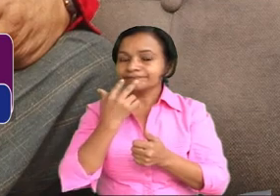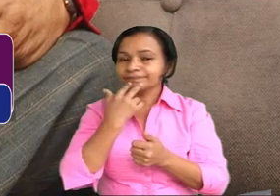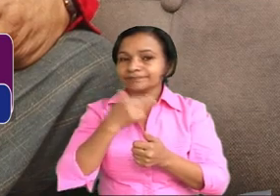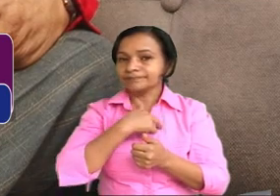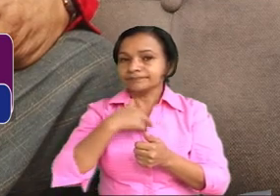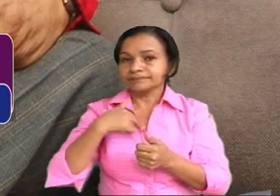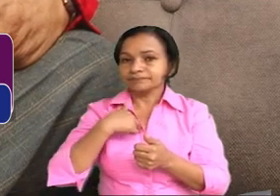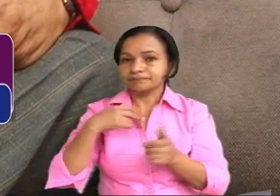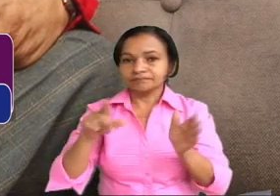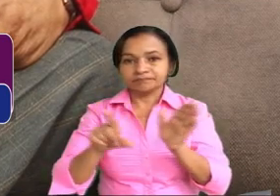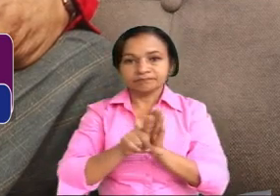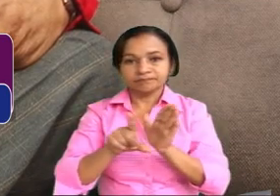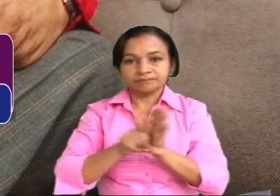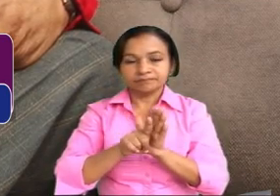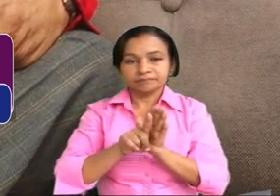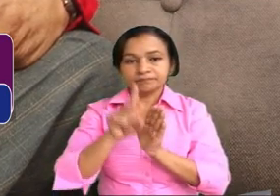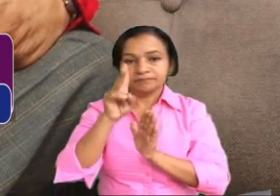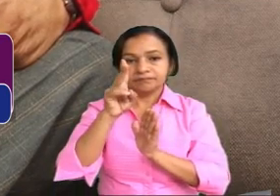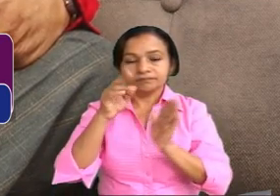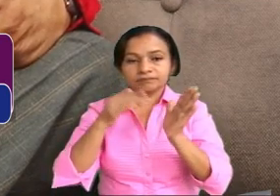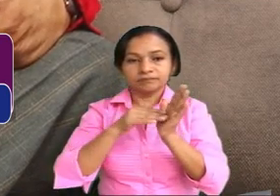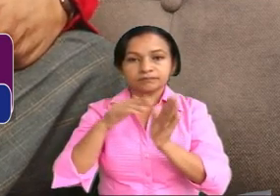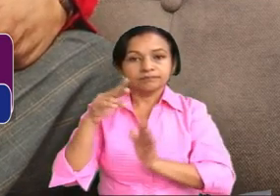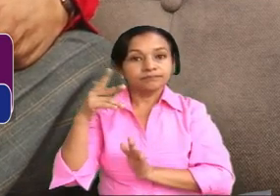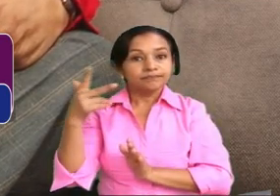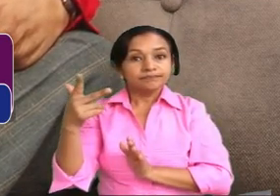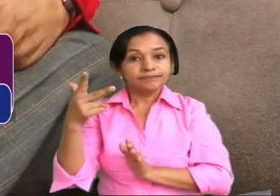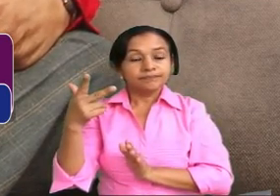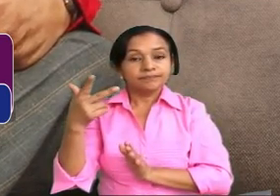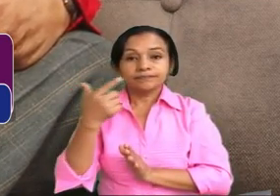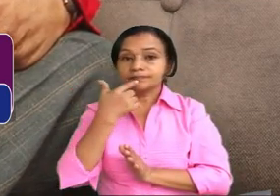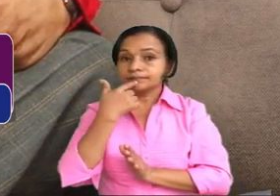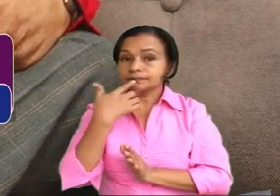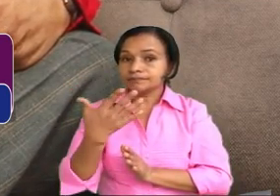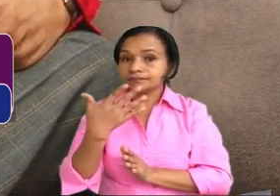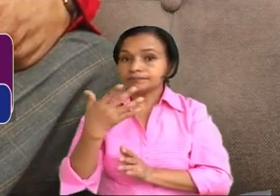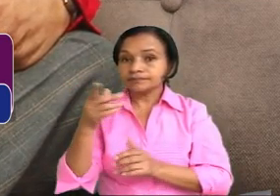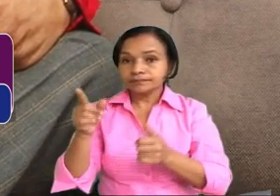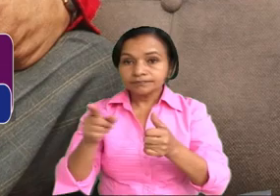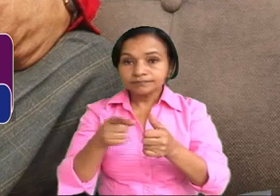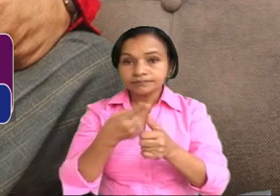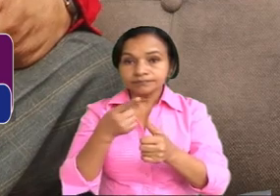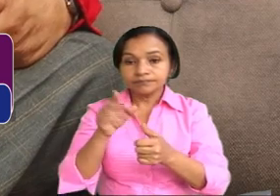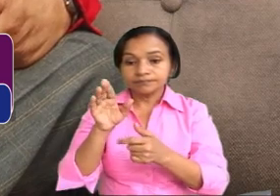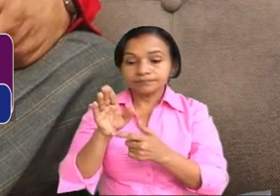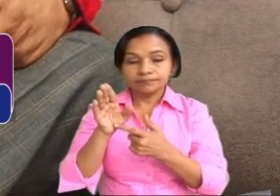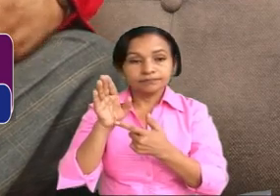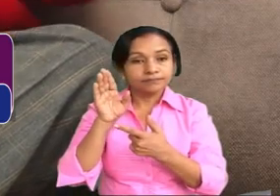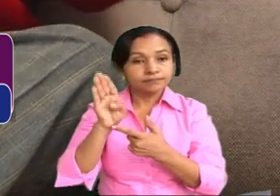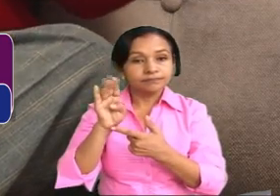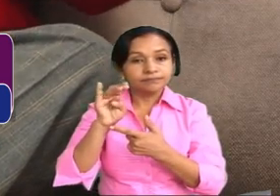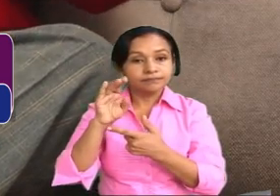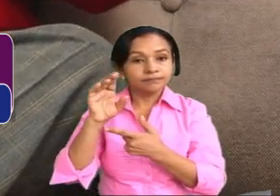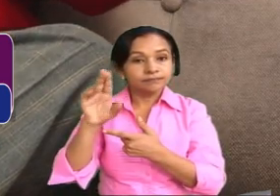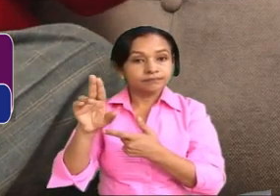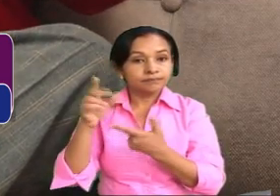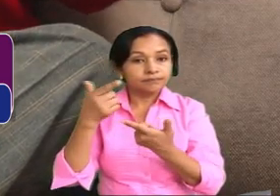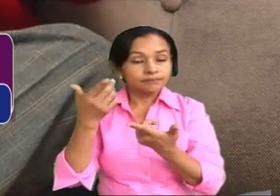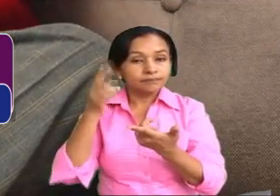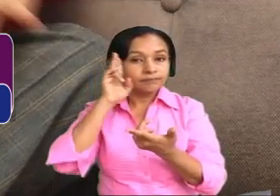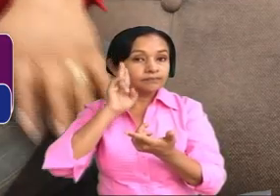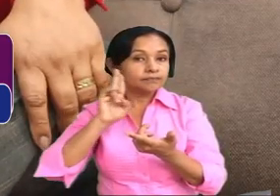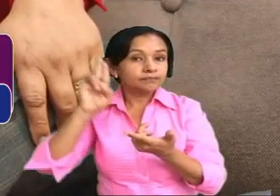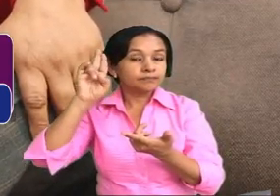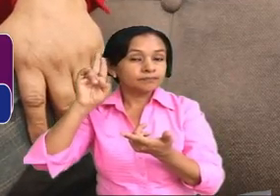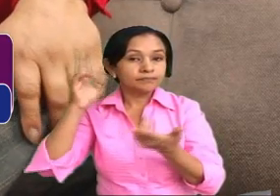ley fue en el 2008. ¿Por qué nace Vico y en lo perspectiva, en lo